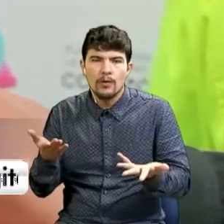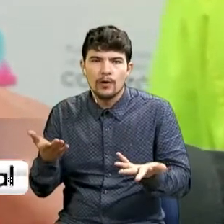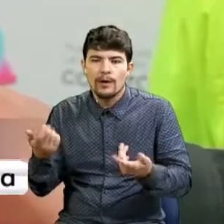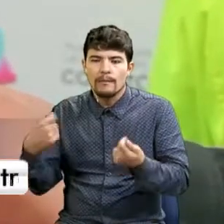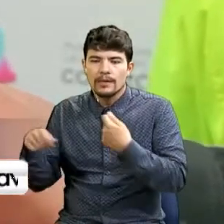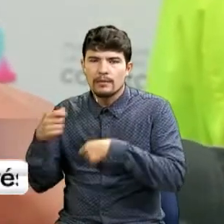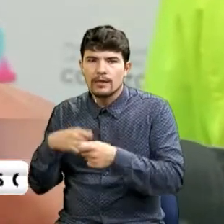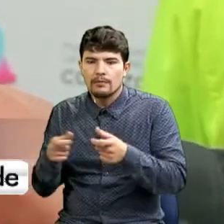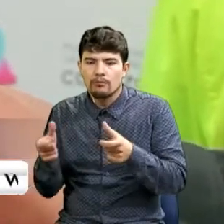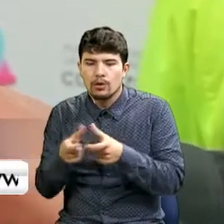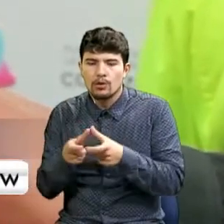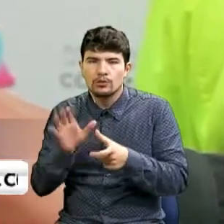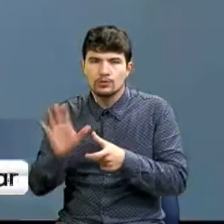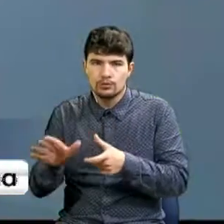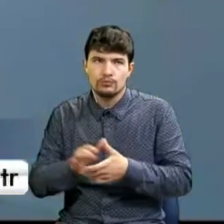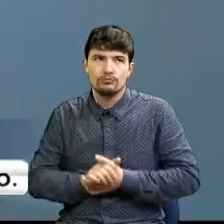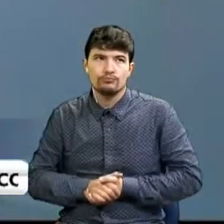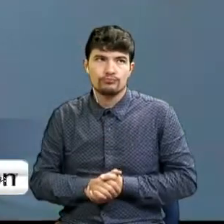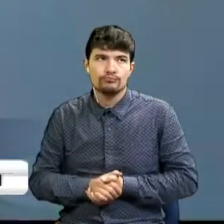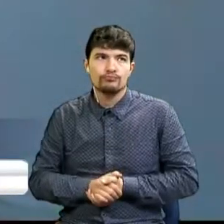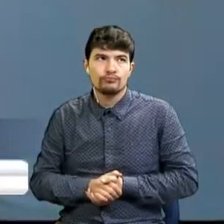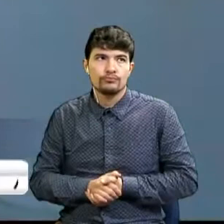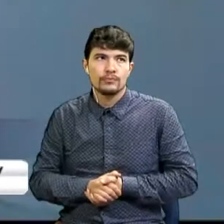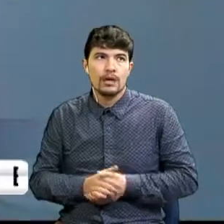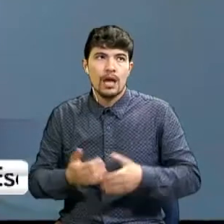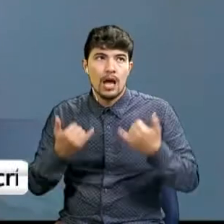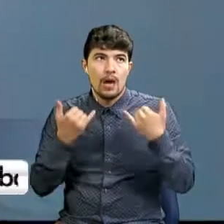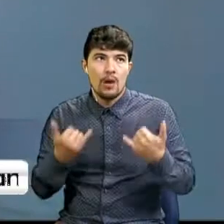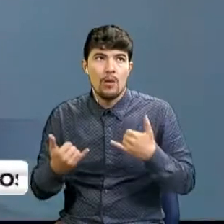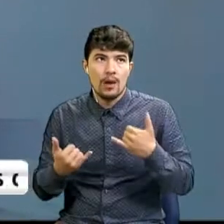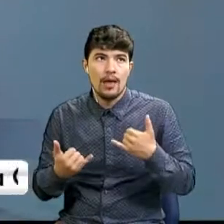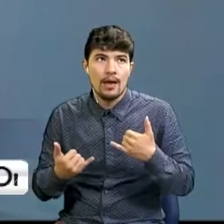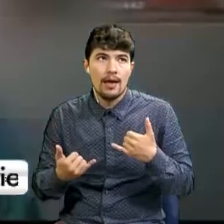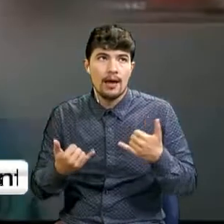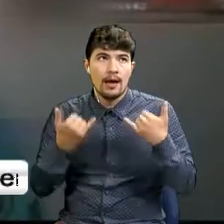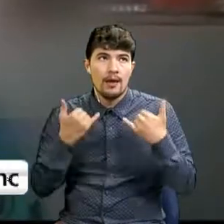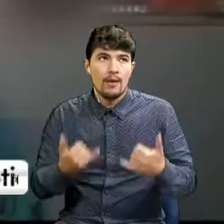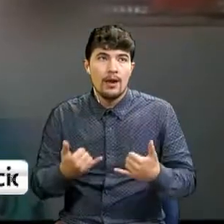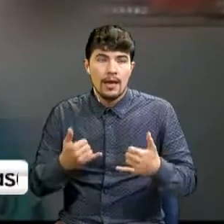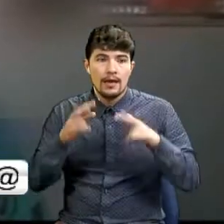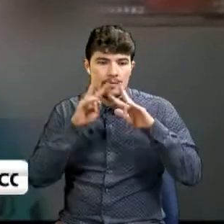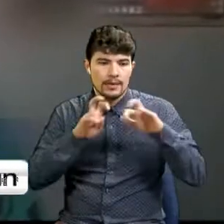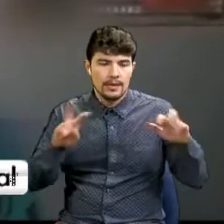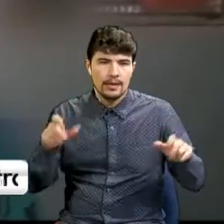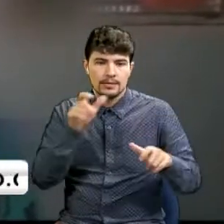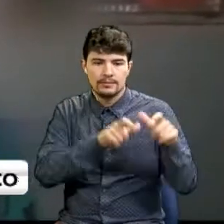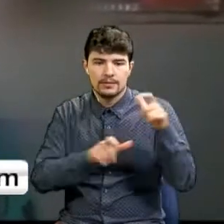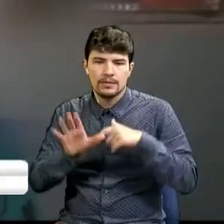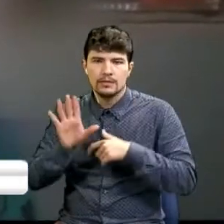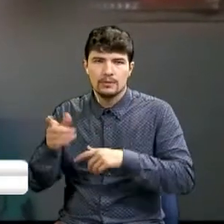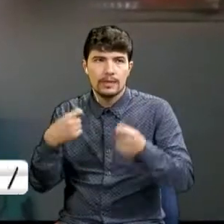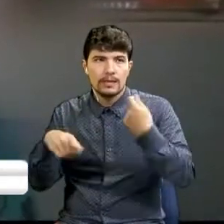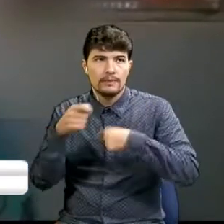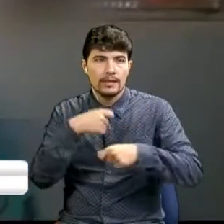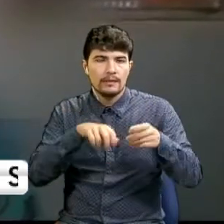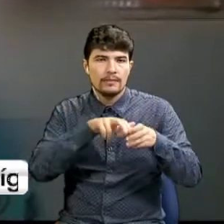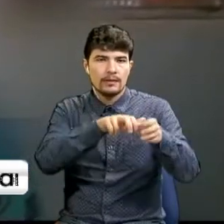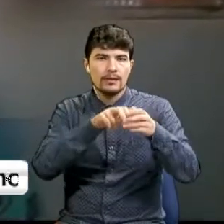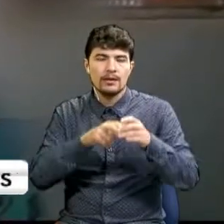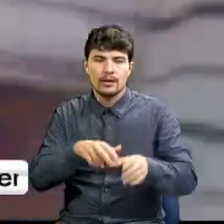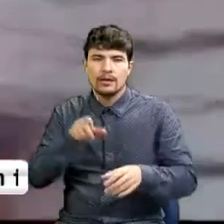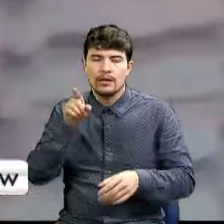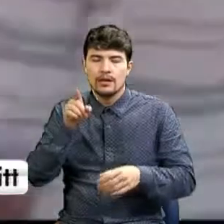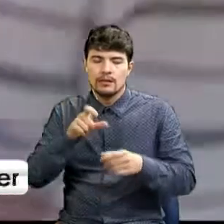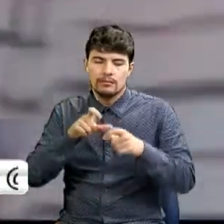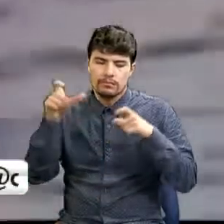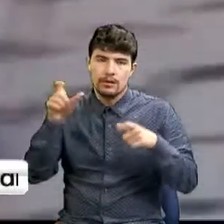pequeñas cantidades este estupefaciente. Según la investigación, estas personas al parecer distribuían estupefacientes en dosis de 1